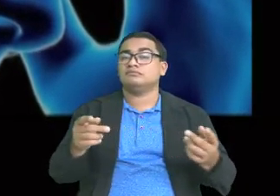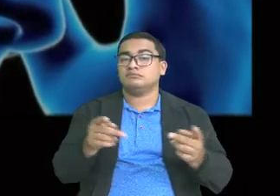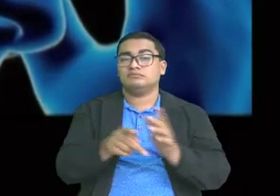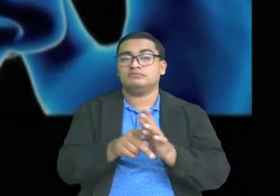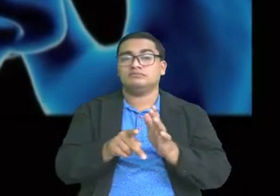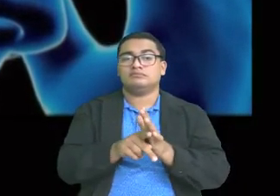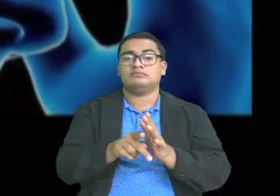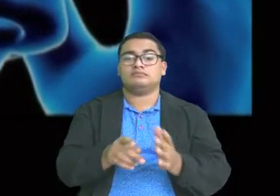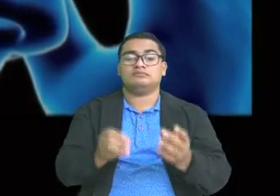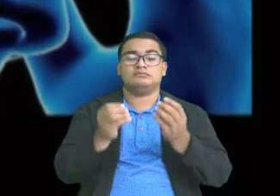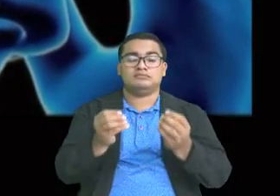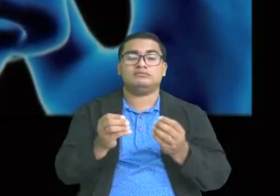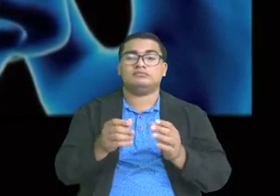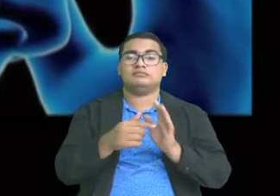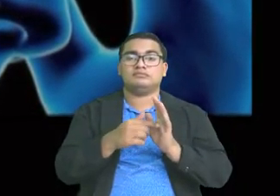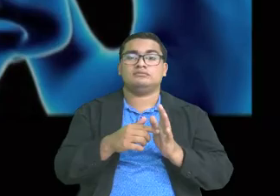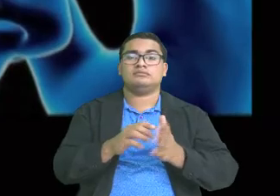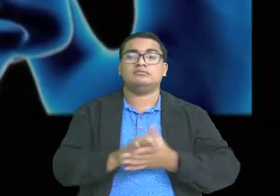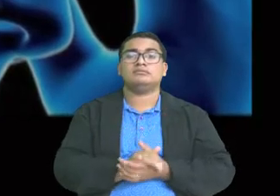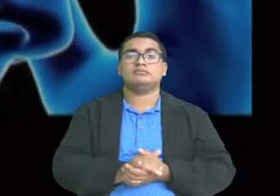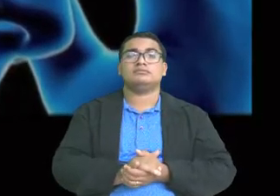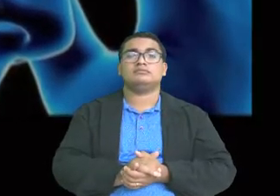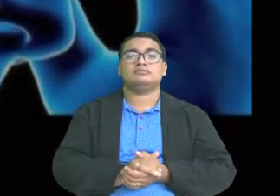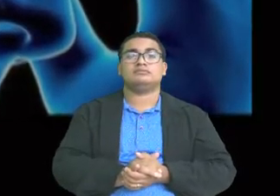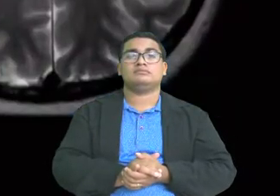cuando son así de grandes, ¿verdad?